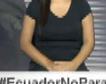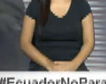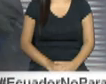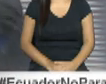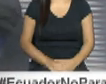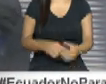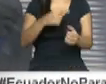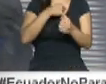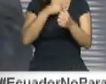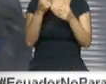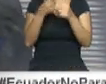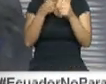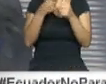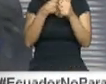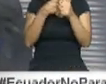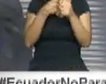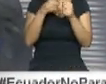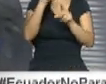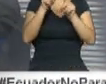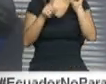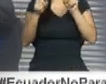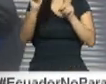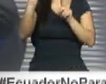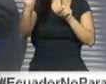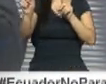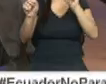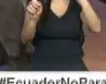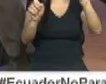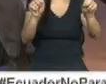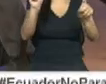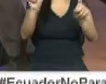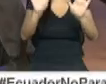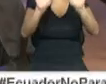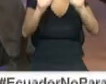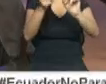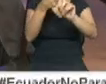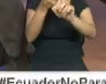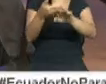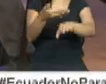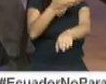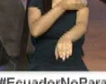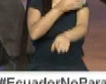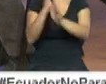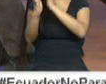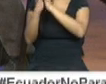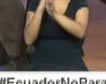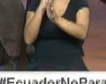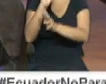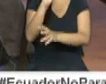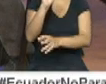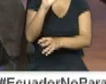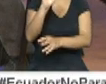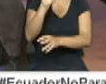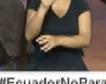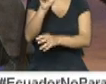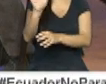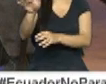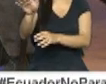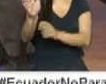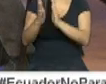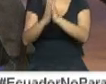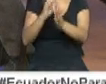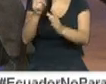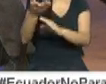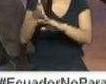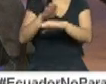Quisiera, antes de compartir algunas inquietudes de nuestros usuarios, que me comente, Daniel, cuál es el punto de vista acerca de